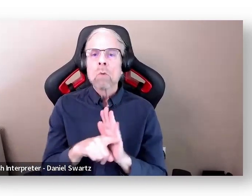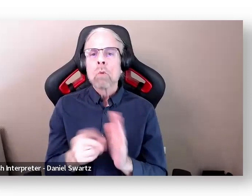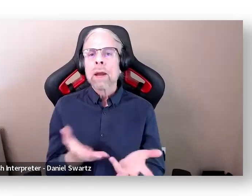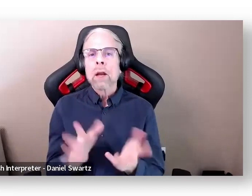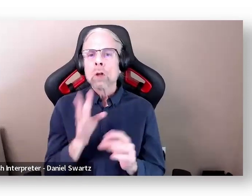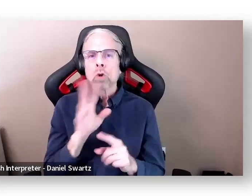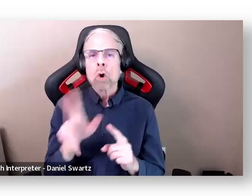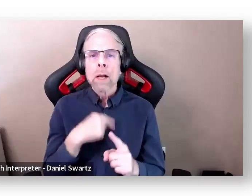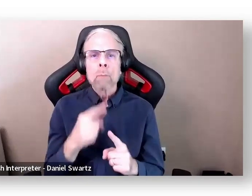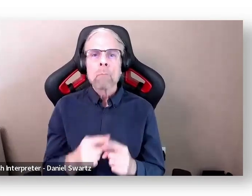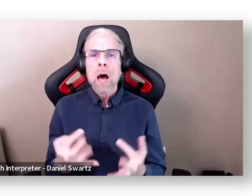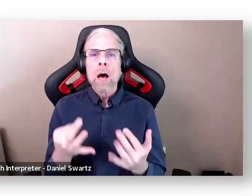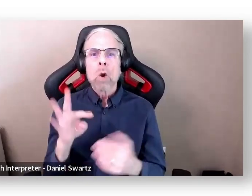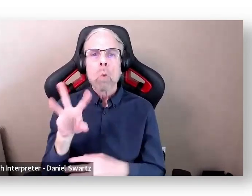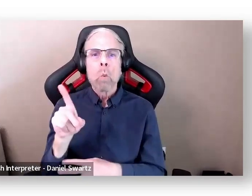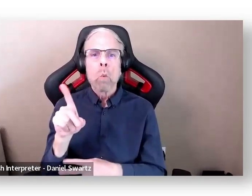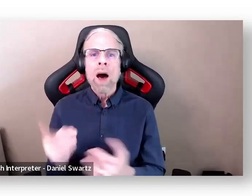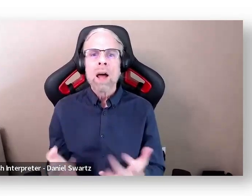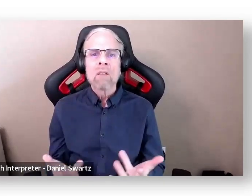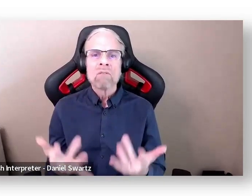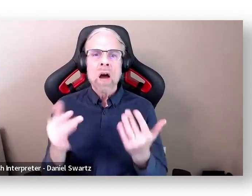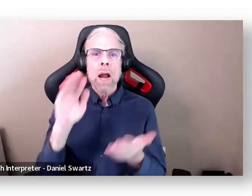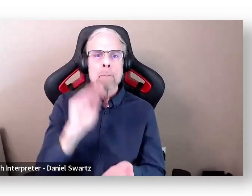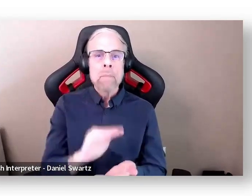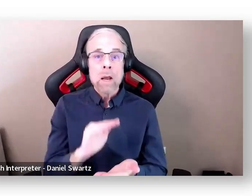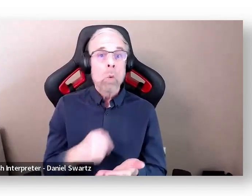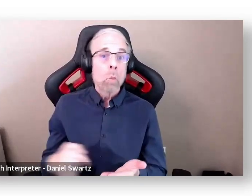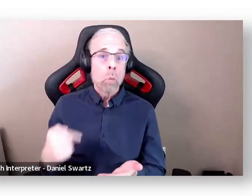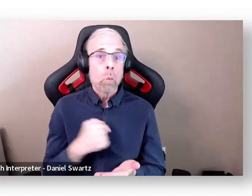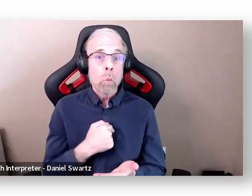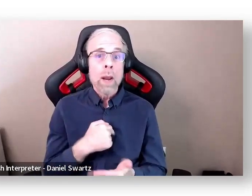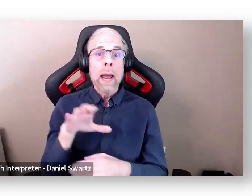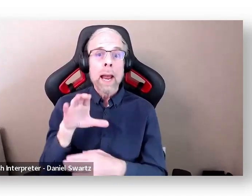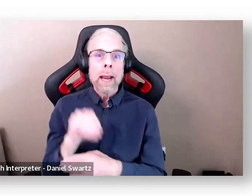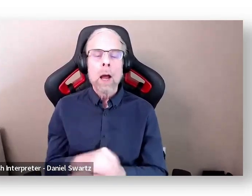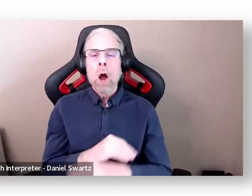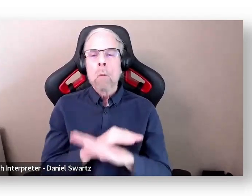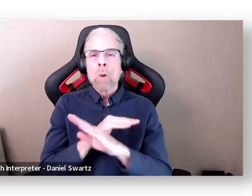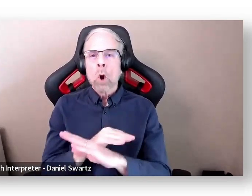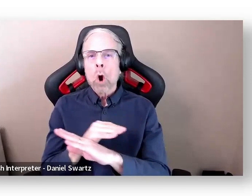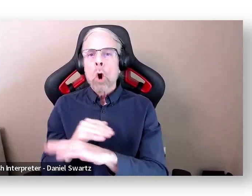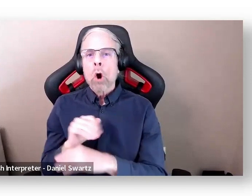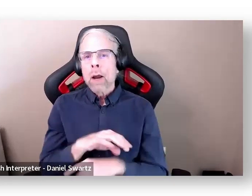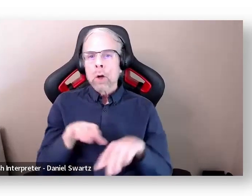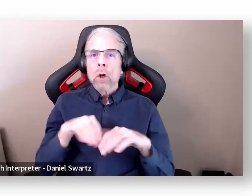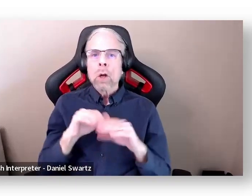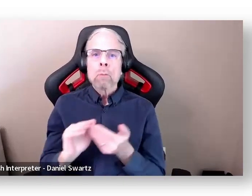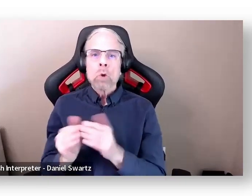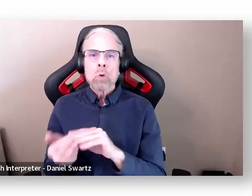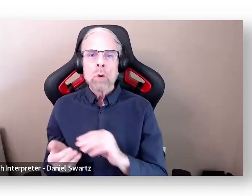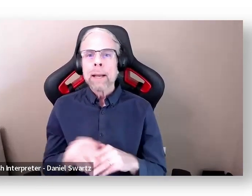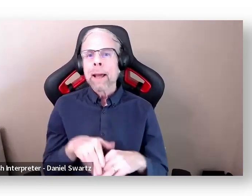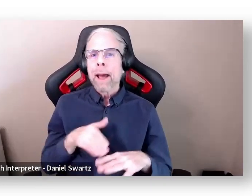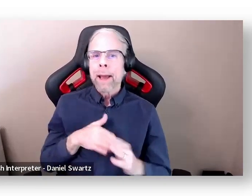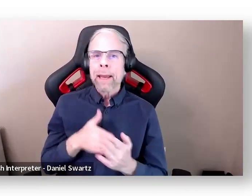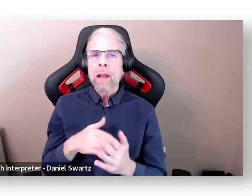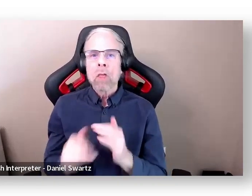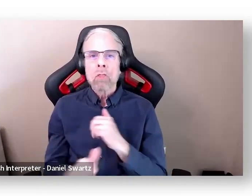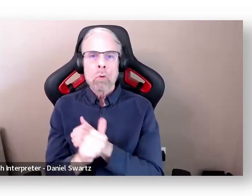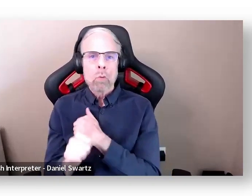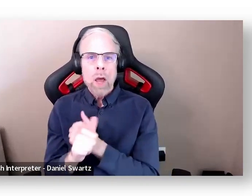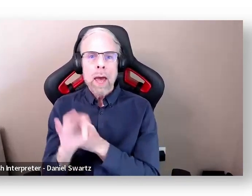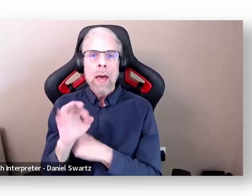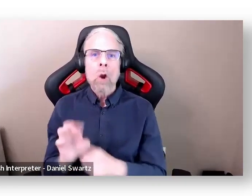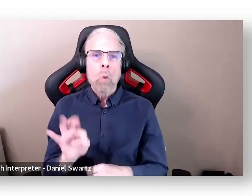ustedes conocen lo positivo y negativo y la mayoría de lo negativo. Vamos a hablar de mitigación de incendios forestales.